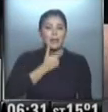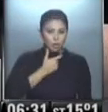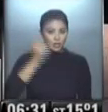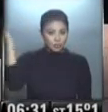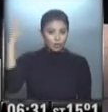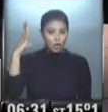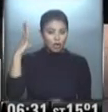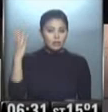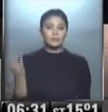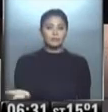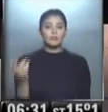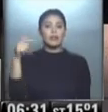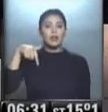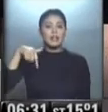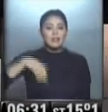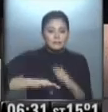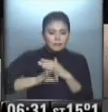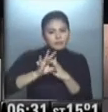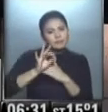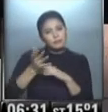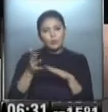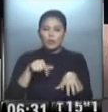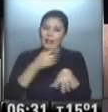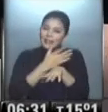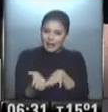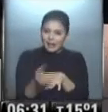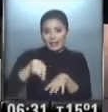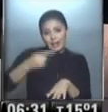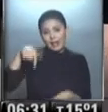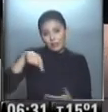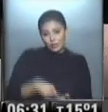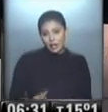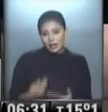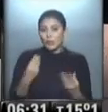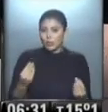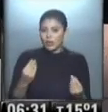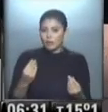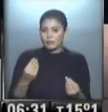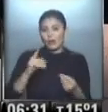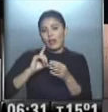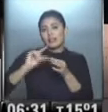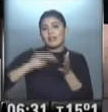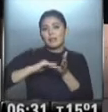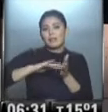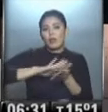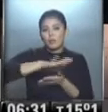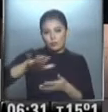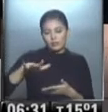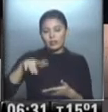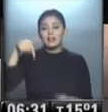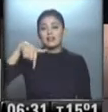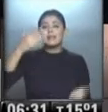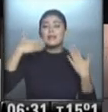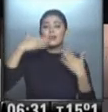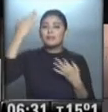sol ya. Está asomando allí, que asoma un poquito más tarde que en la ciudad de Buenos Aires por una cuestión de longitud. Y la